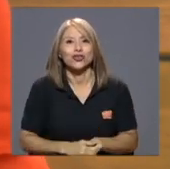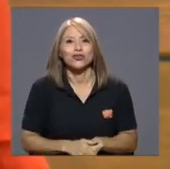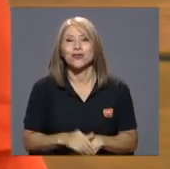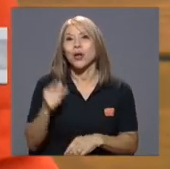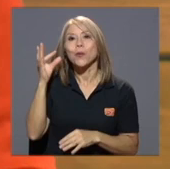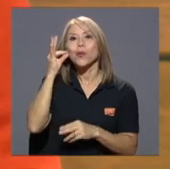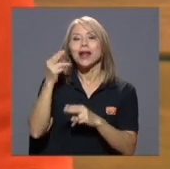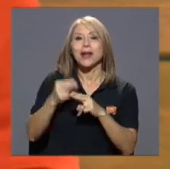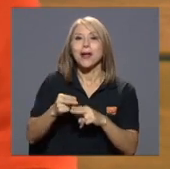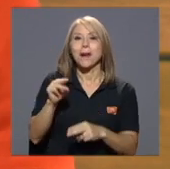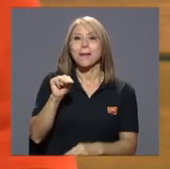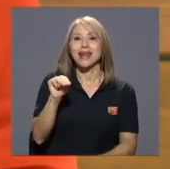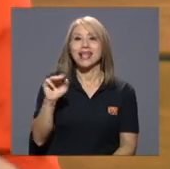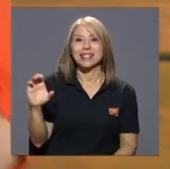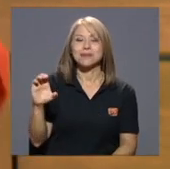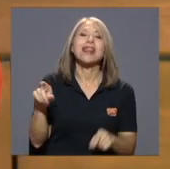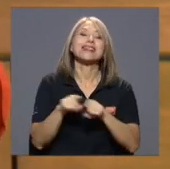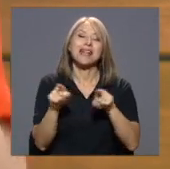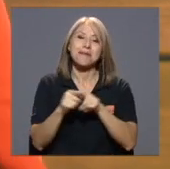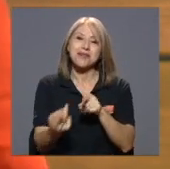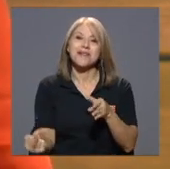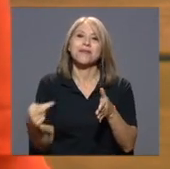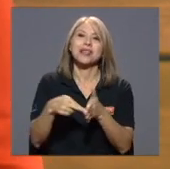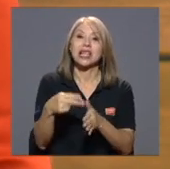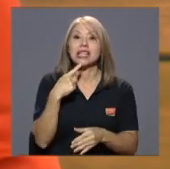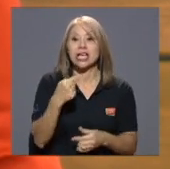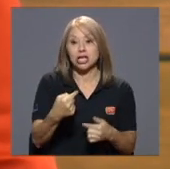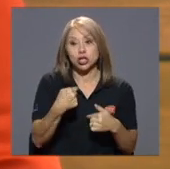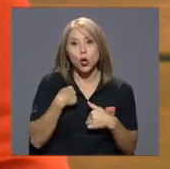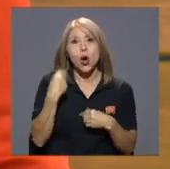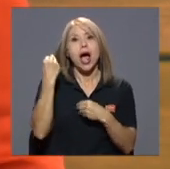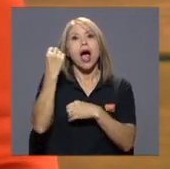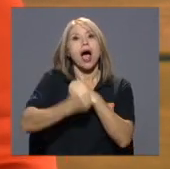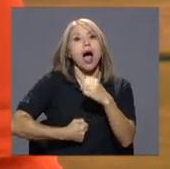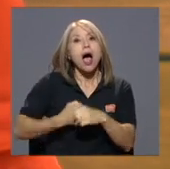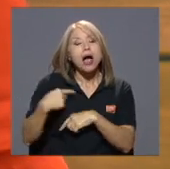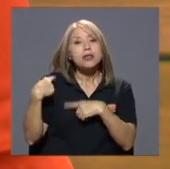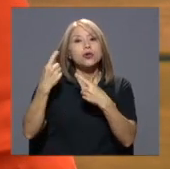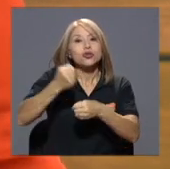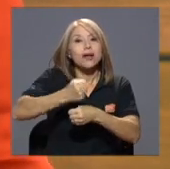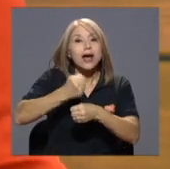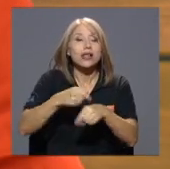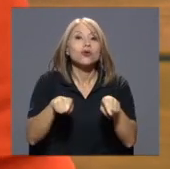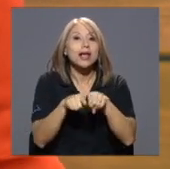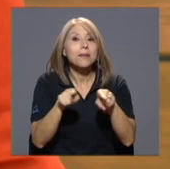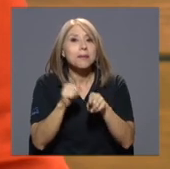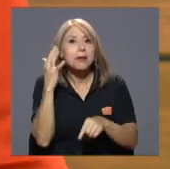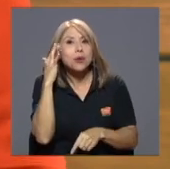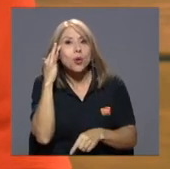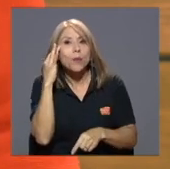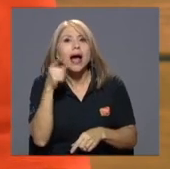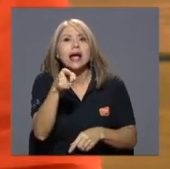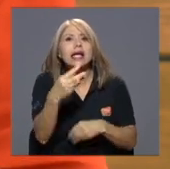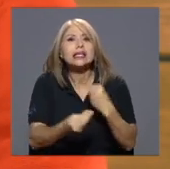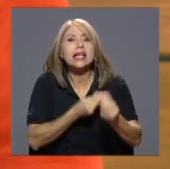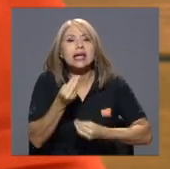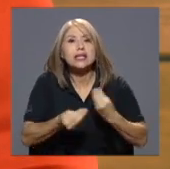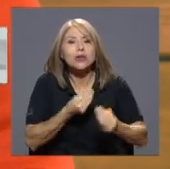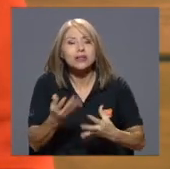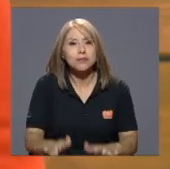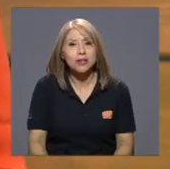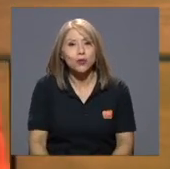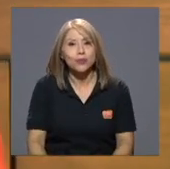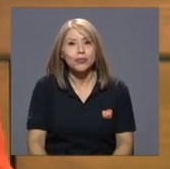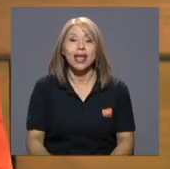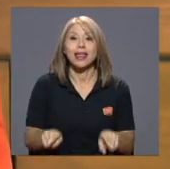hace eco de este comentario también diciendo, bueno, yo llevo años trabajando y también me preocupa. ¿Qué están haciendo al respecto? Por otra